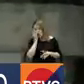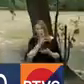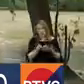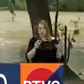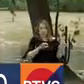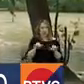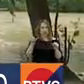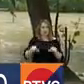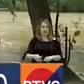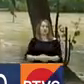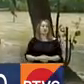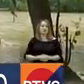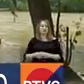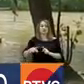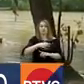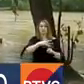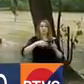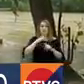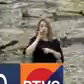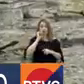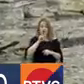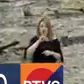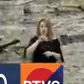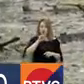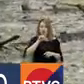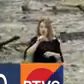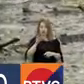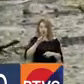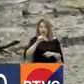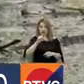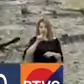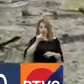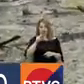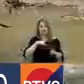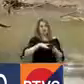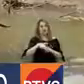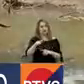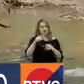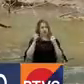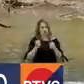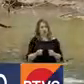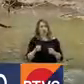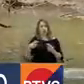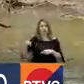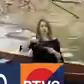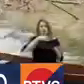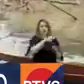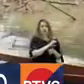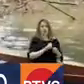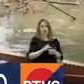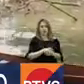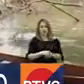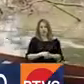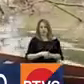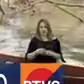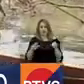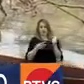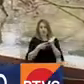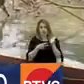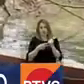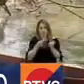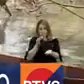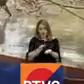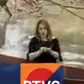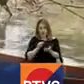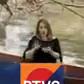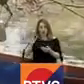malas para el ambientalista juan carlos ramón esto perjudica gravemente el turismo de la ciudad una ciudad como nueva capital de